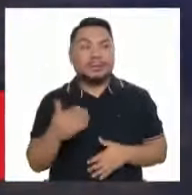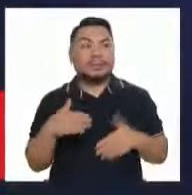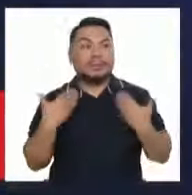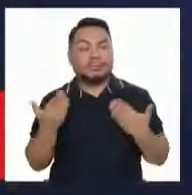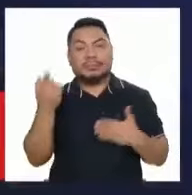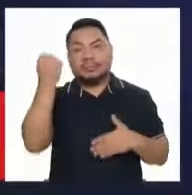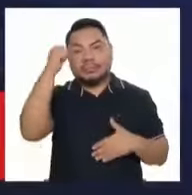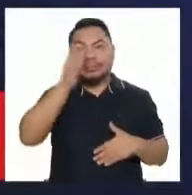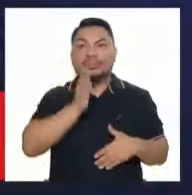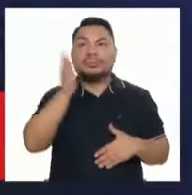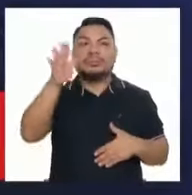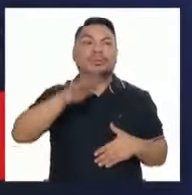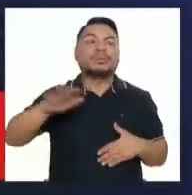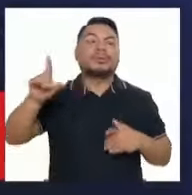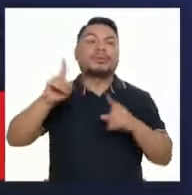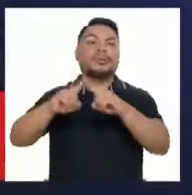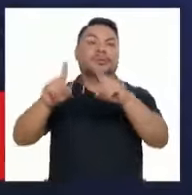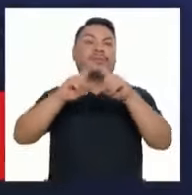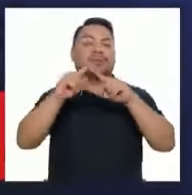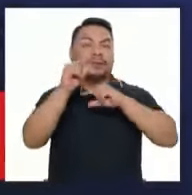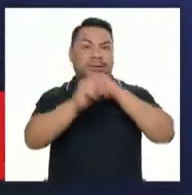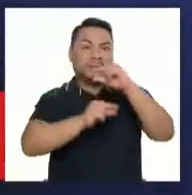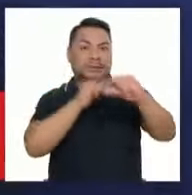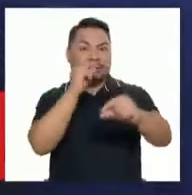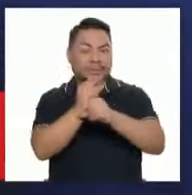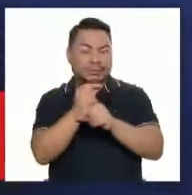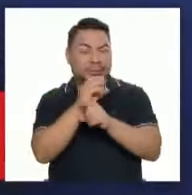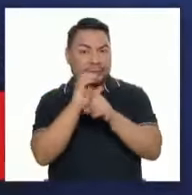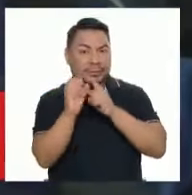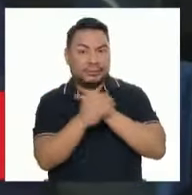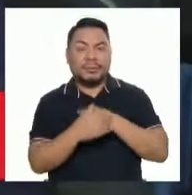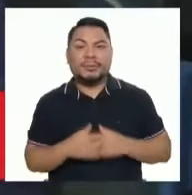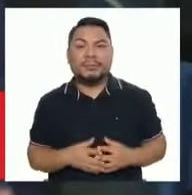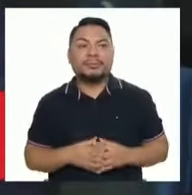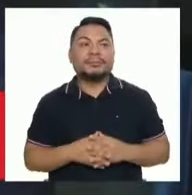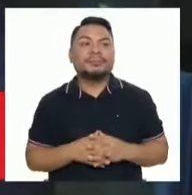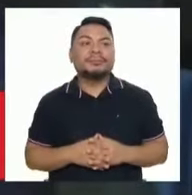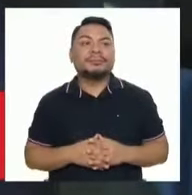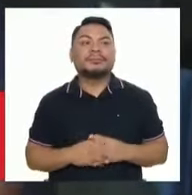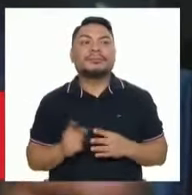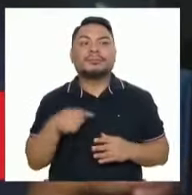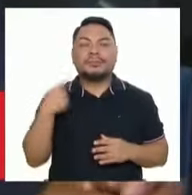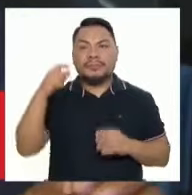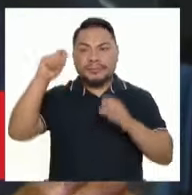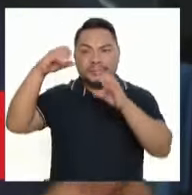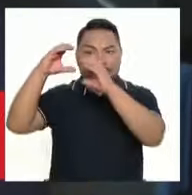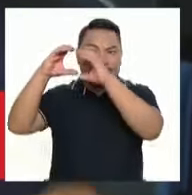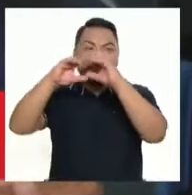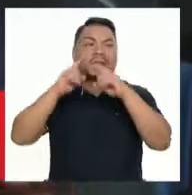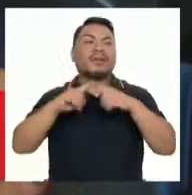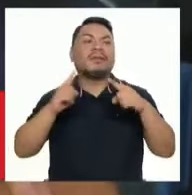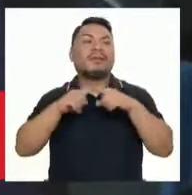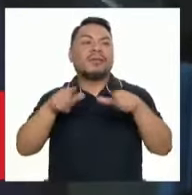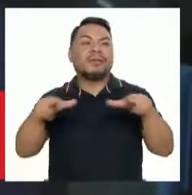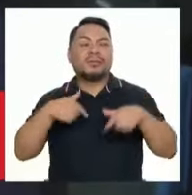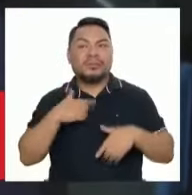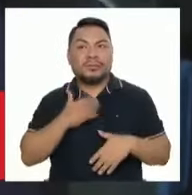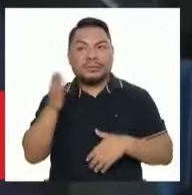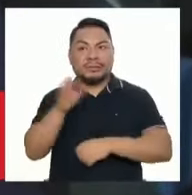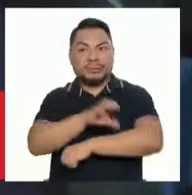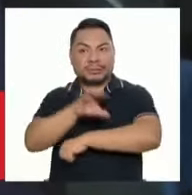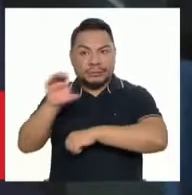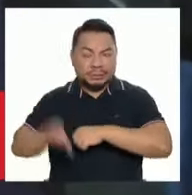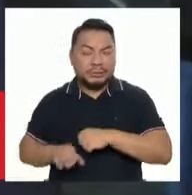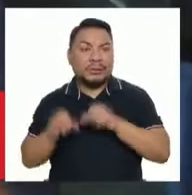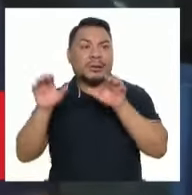un viaje por toda nuestra diversidad geográfica y cultural. Hemos estado grabando en distintas locaciones, yo he estado en Cajamarca, he